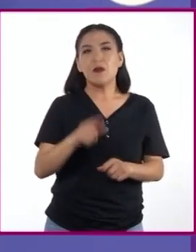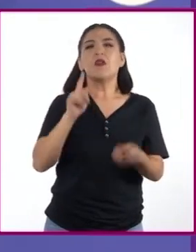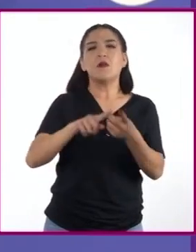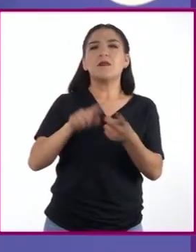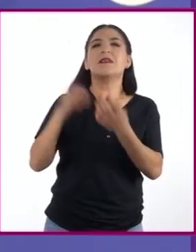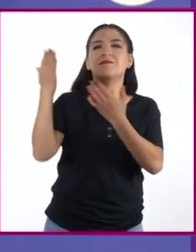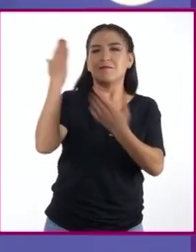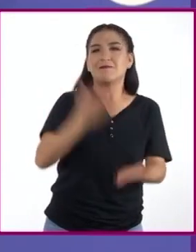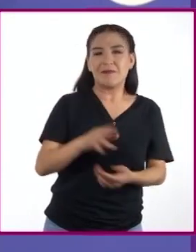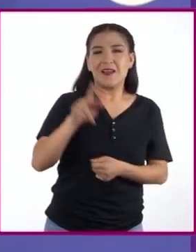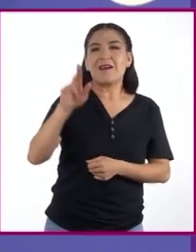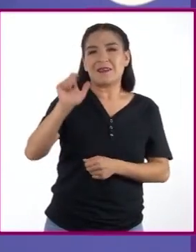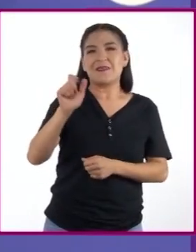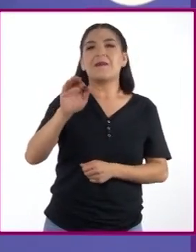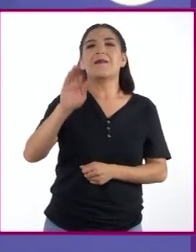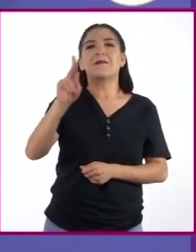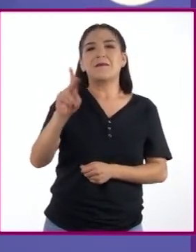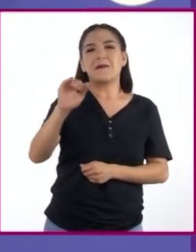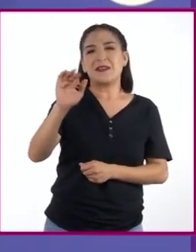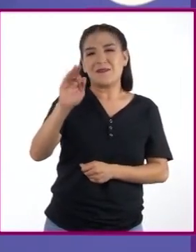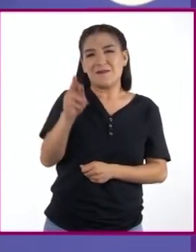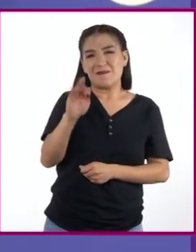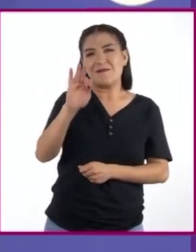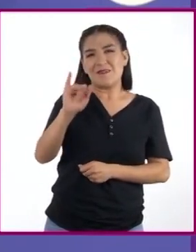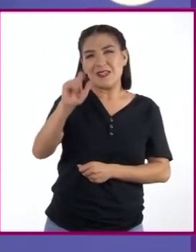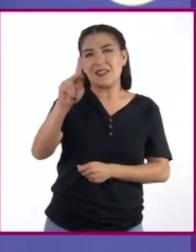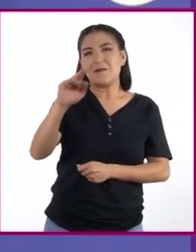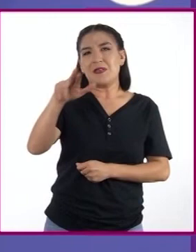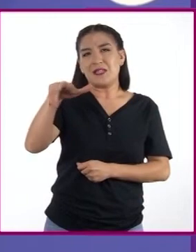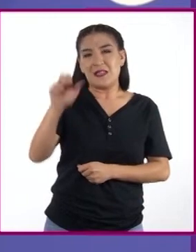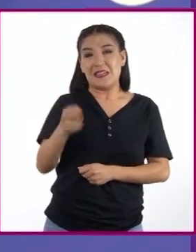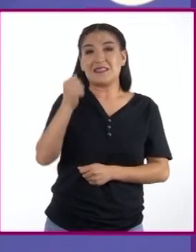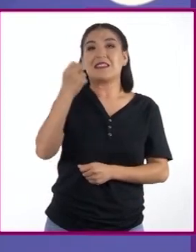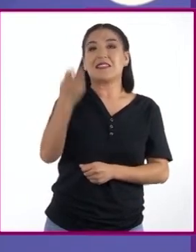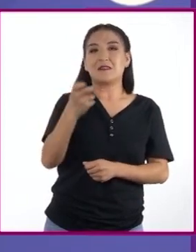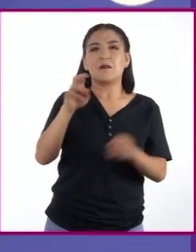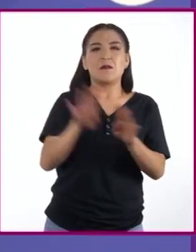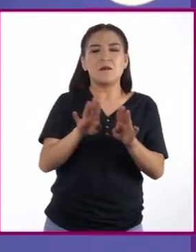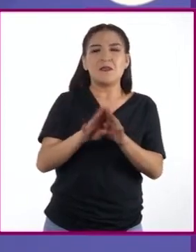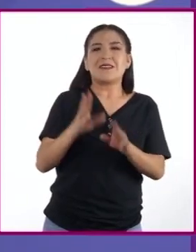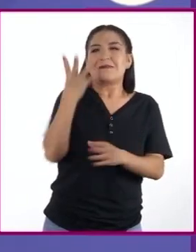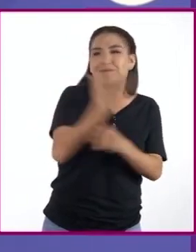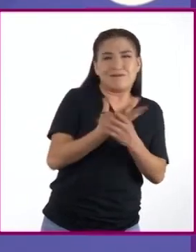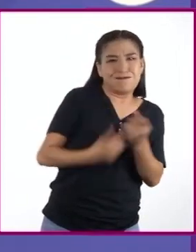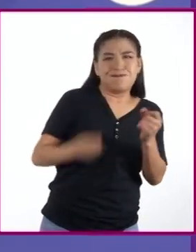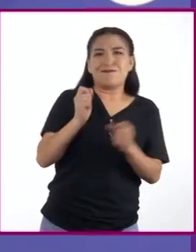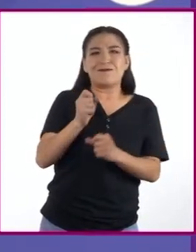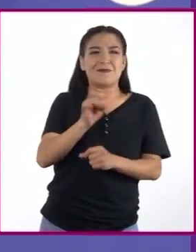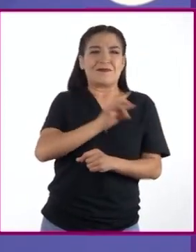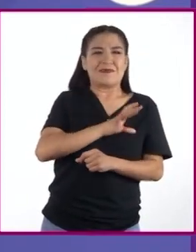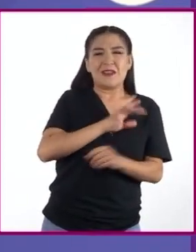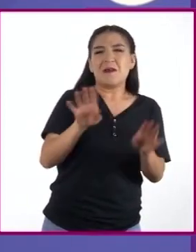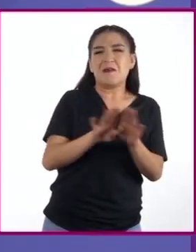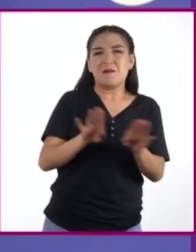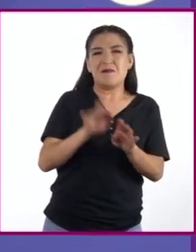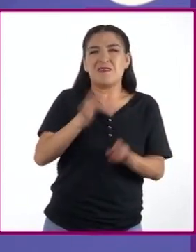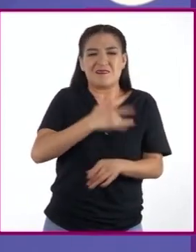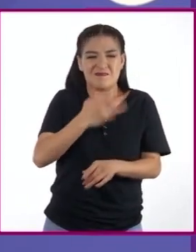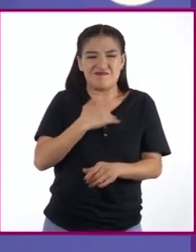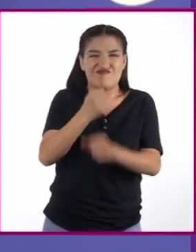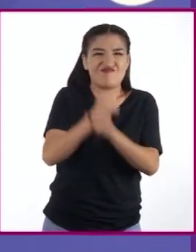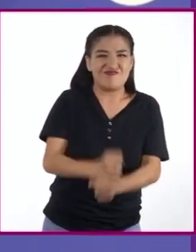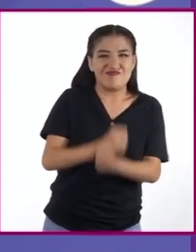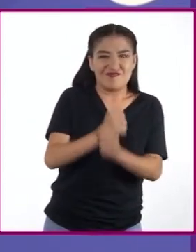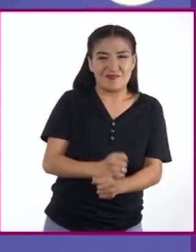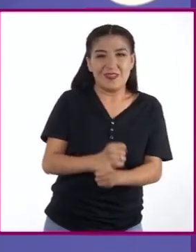las Filipinas, que se quedaron en Nueva España huyendo de las difíciles circunstancias que enfrentaban